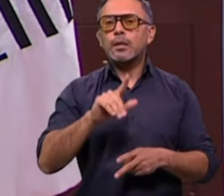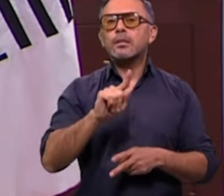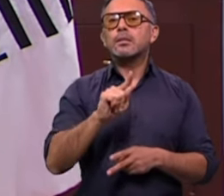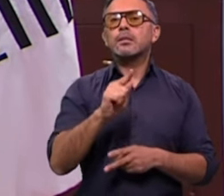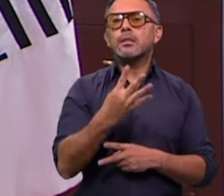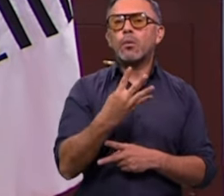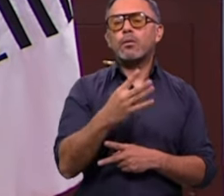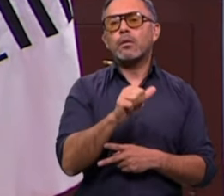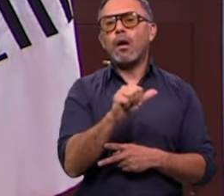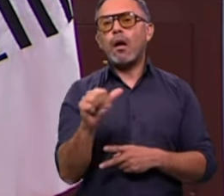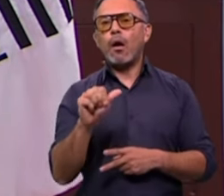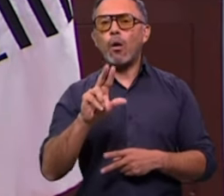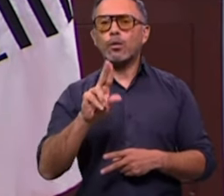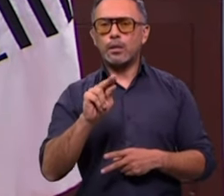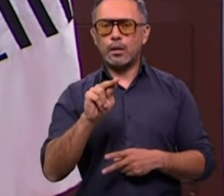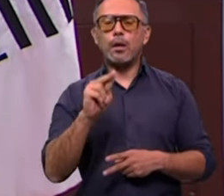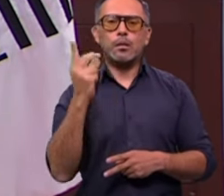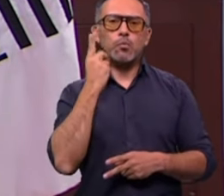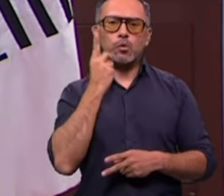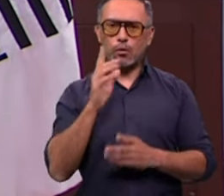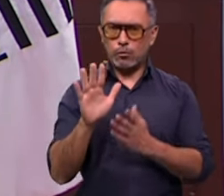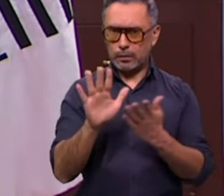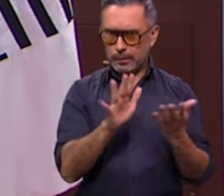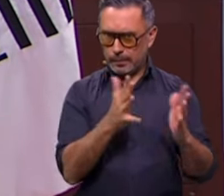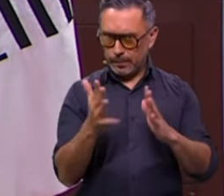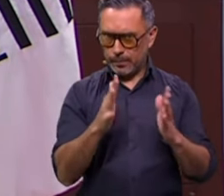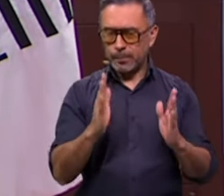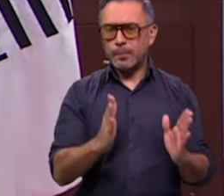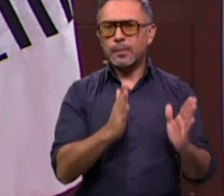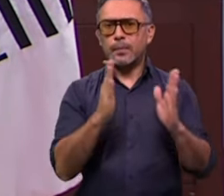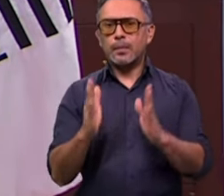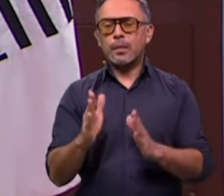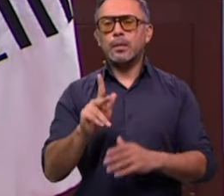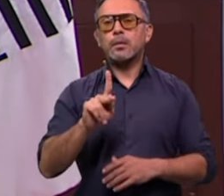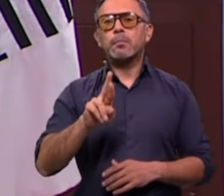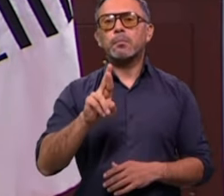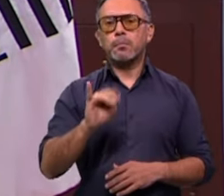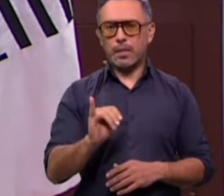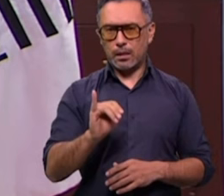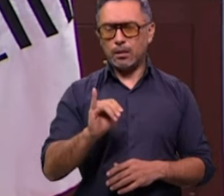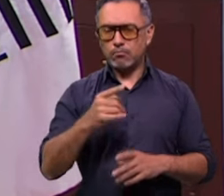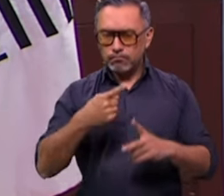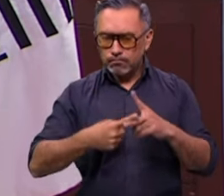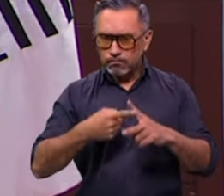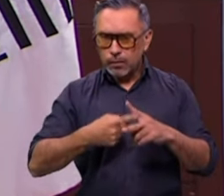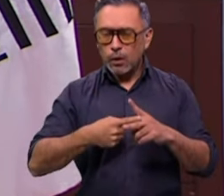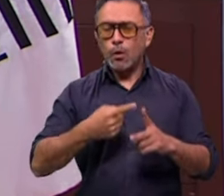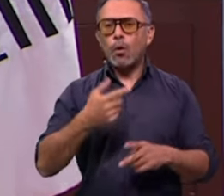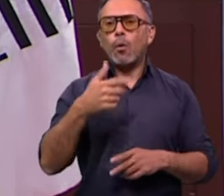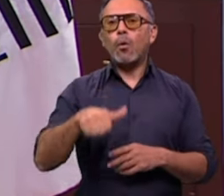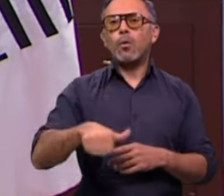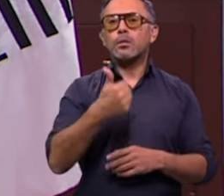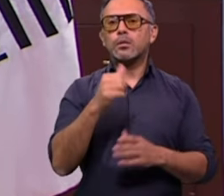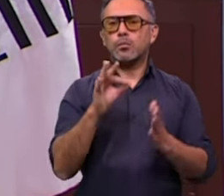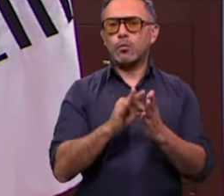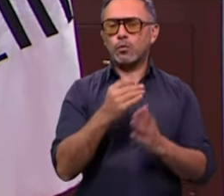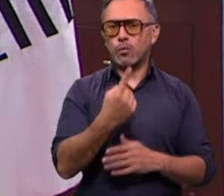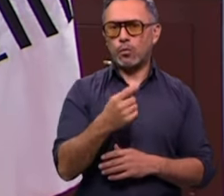64 y 80 diputaciones. Partido Revolucionario Institucional, entre 11.1